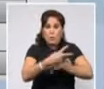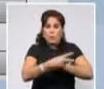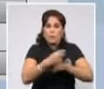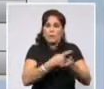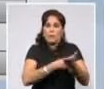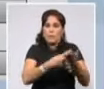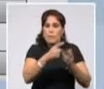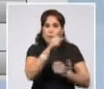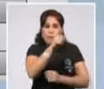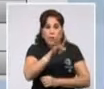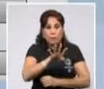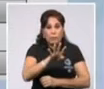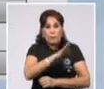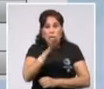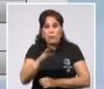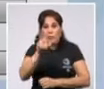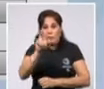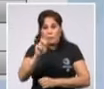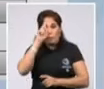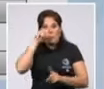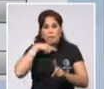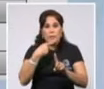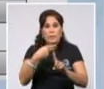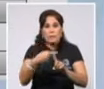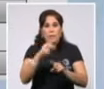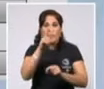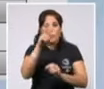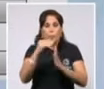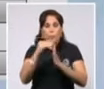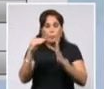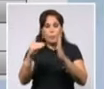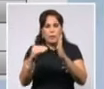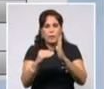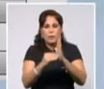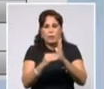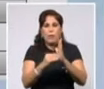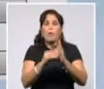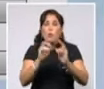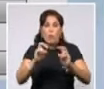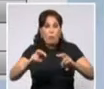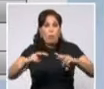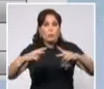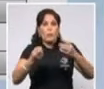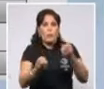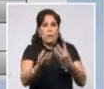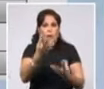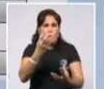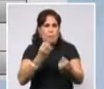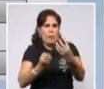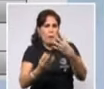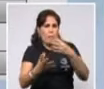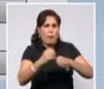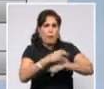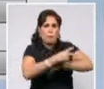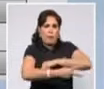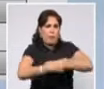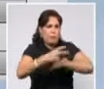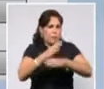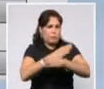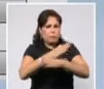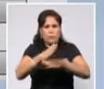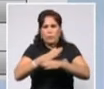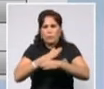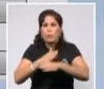al 20 de septiembre se registraron 2 millones de nuevos casos de la COVID-19 en el mundo, un alza